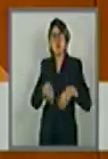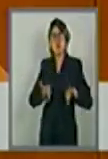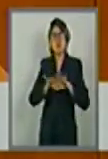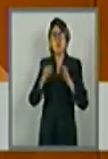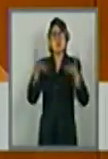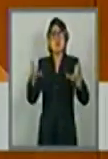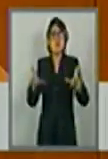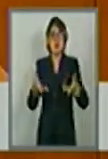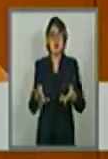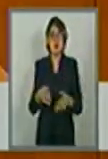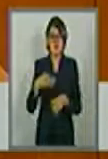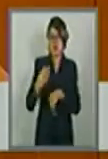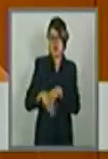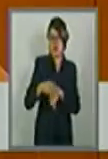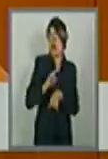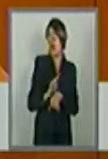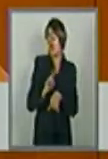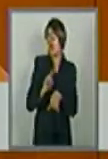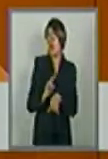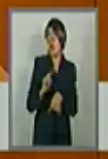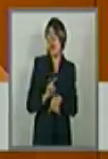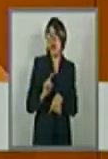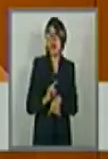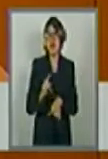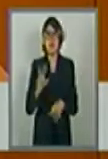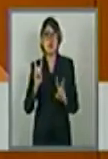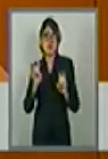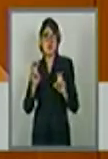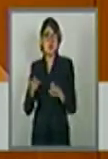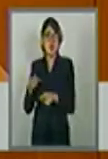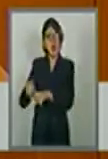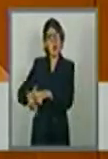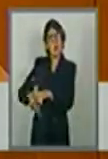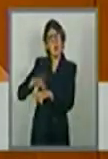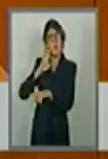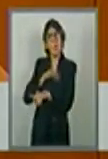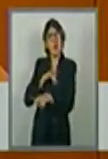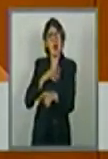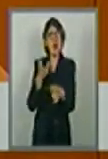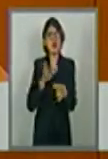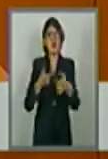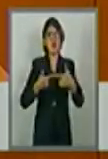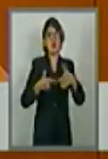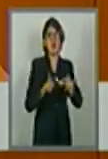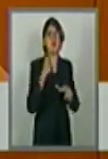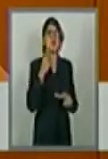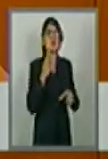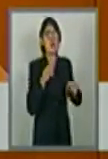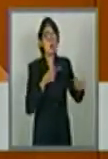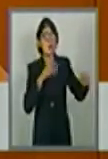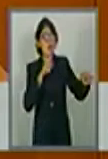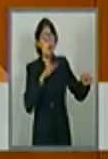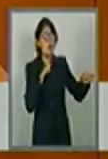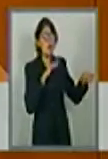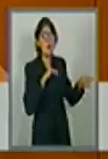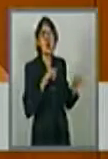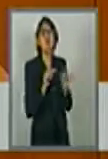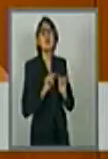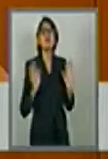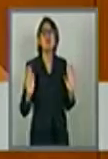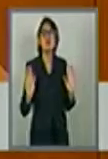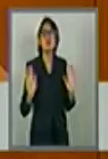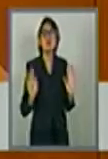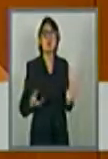se conviertan en la simulación de pegarle al gobierno de enfrente, porque entonces vamos a caer solamente en eso, que una vez unos